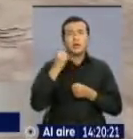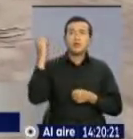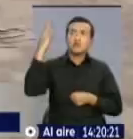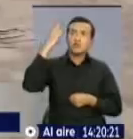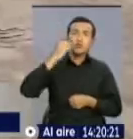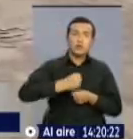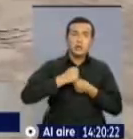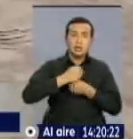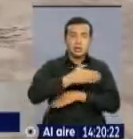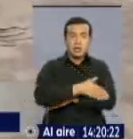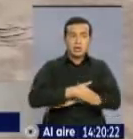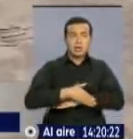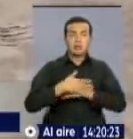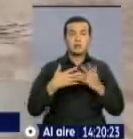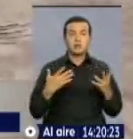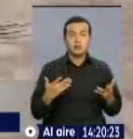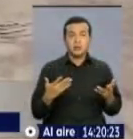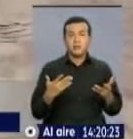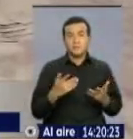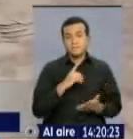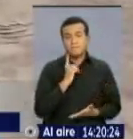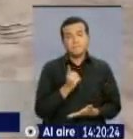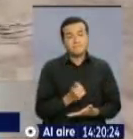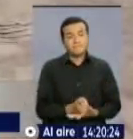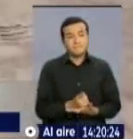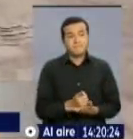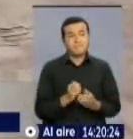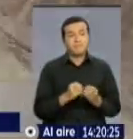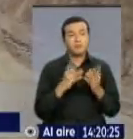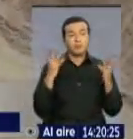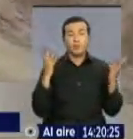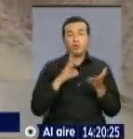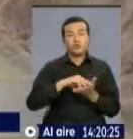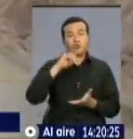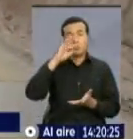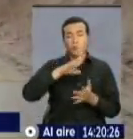teníamos la vía, ¿no? Pero muchísimo polvo.